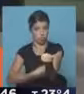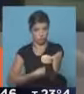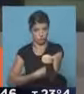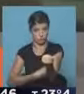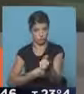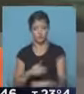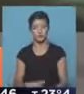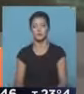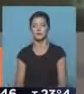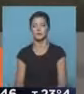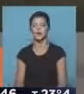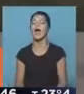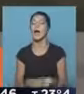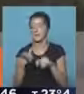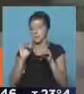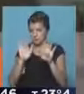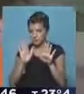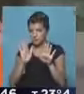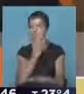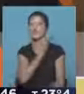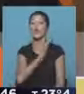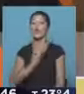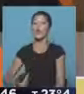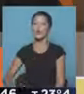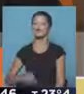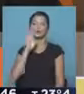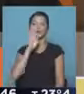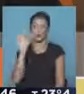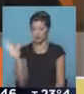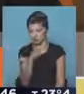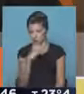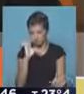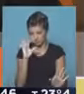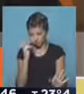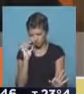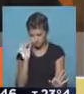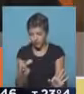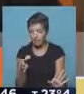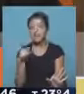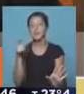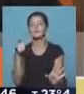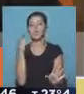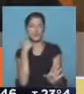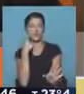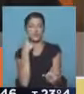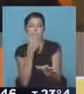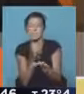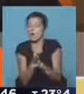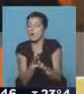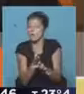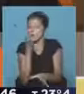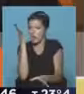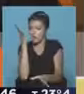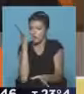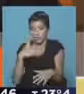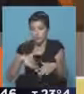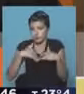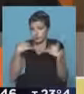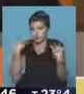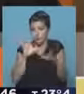de todas manera el gobierno de los eeuu quiere que lo conoces sabes que es de una fragmentación y una profesionalización y especialización increíble